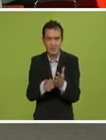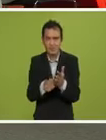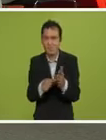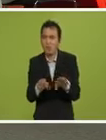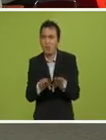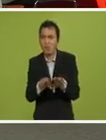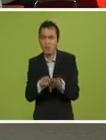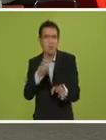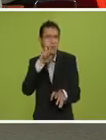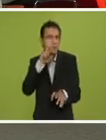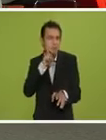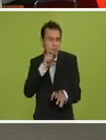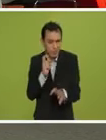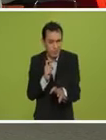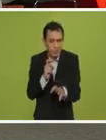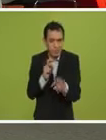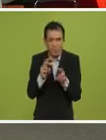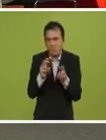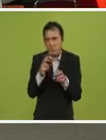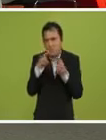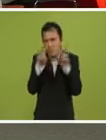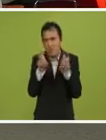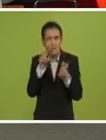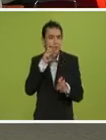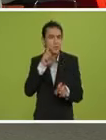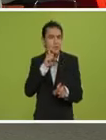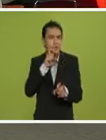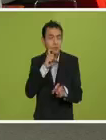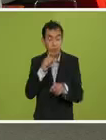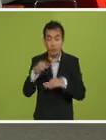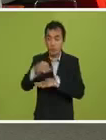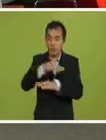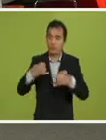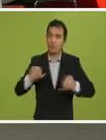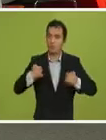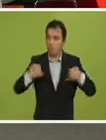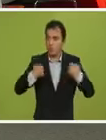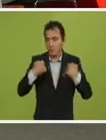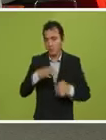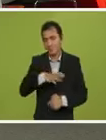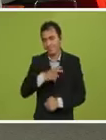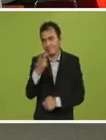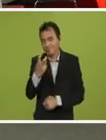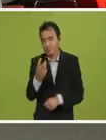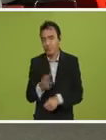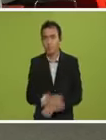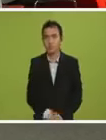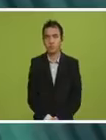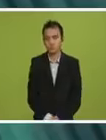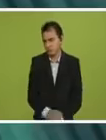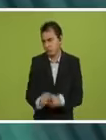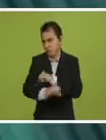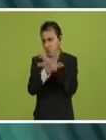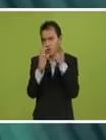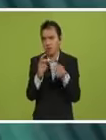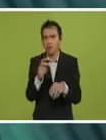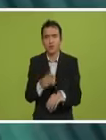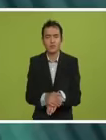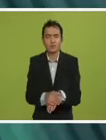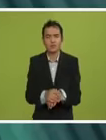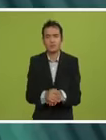muy sexosa, como se le conoce, sobre todo en la comunidad joven, ¿no? en los jóvenes. Claro, pues es una práctica